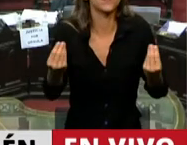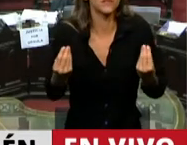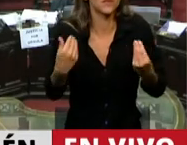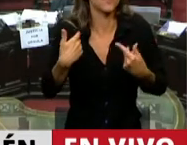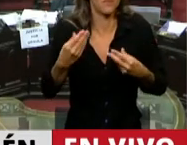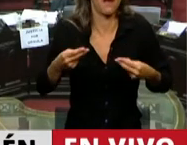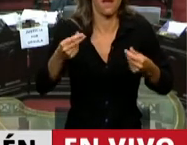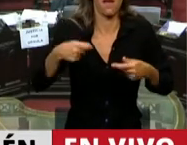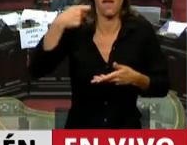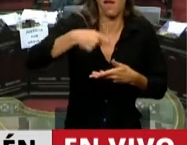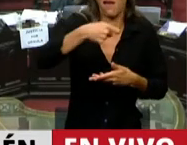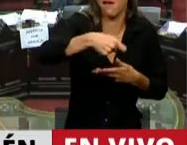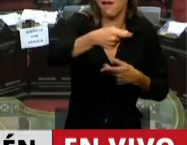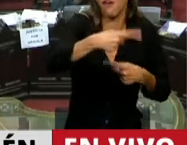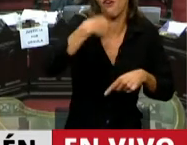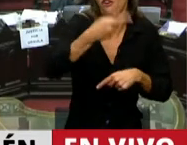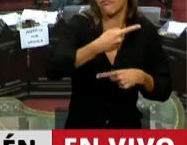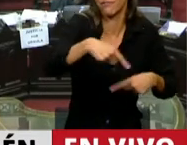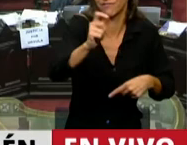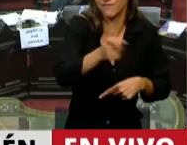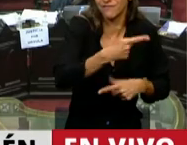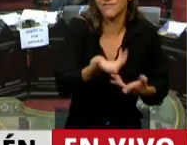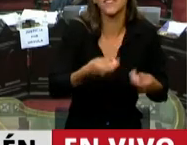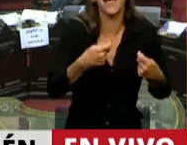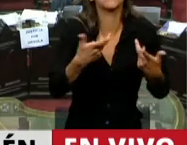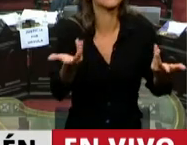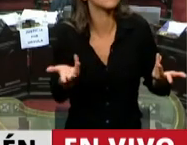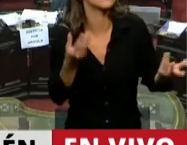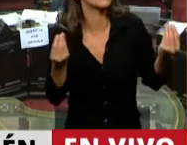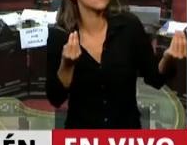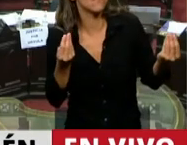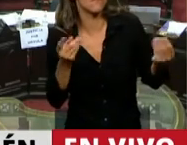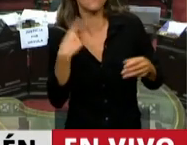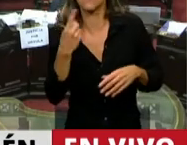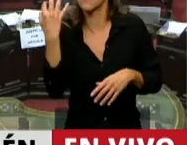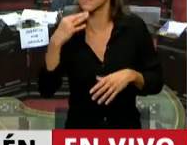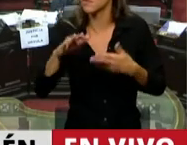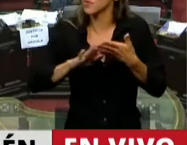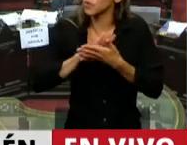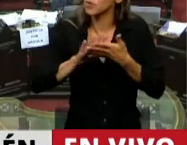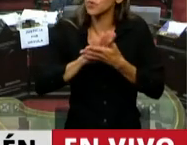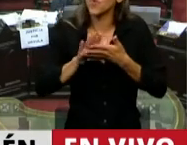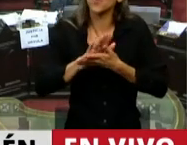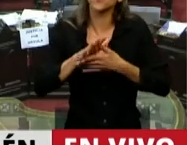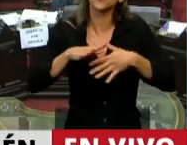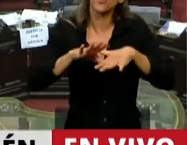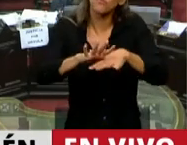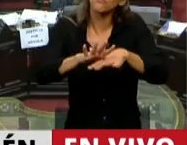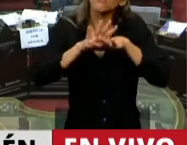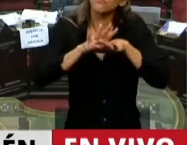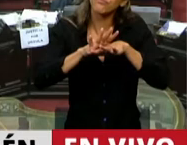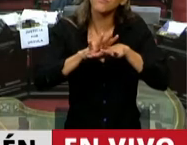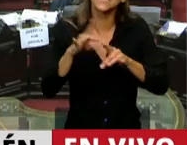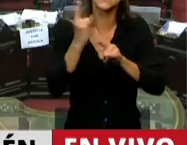necesidad de tomar deuda. Tenemos que salir de la trampa de la manta corta. Debemos tejer una manta